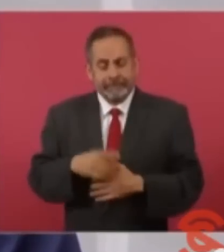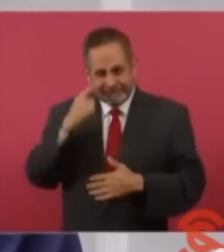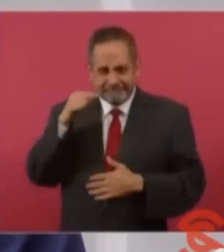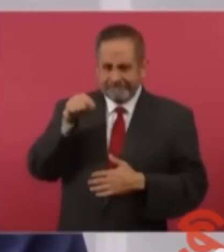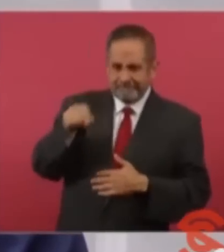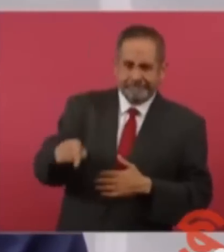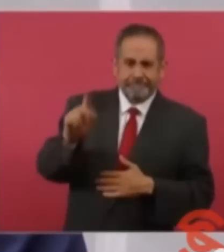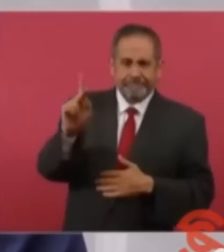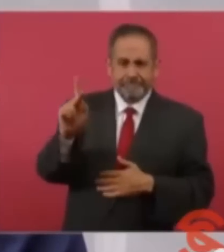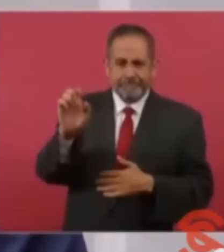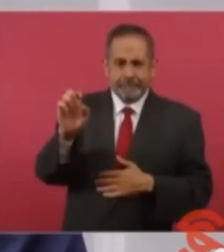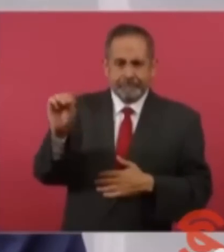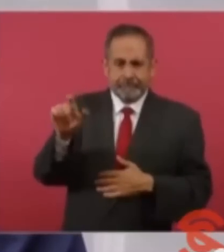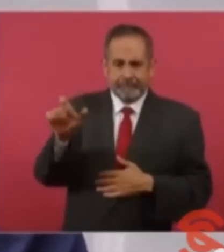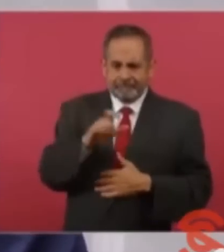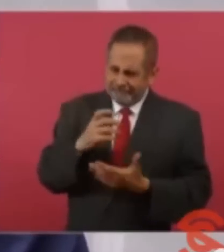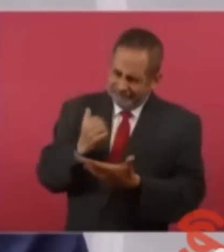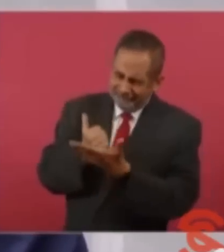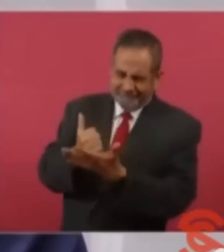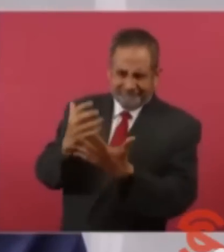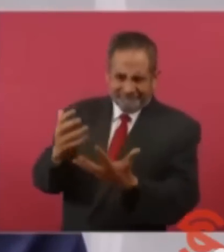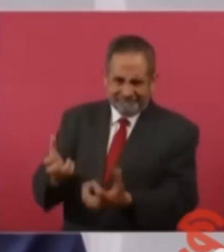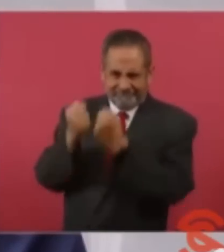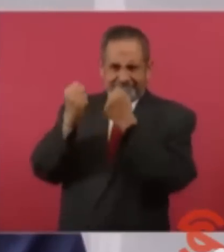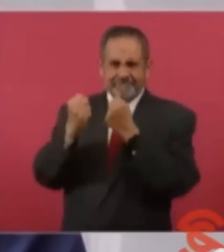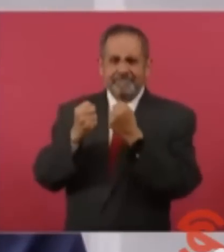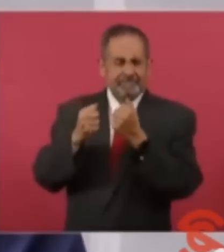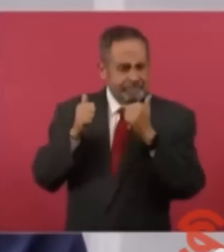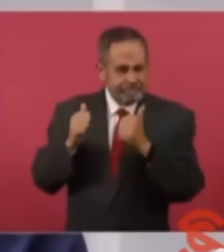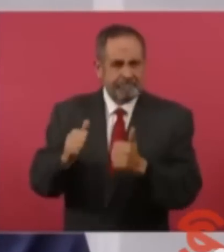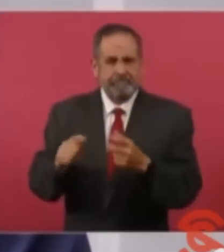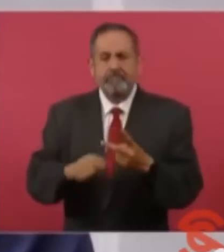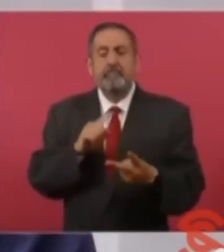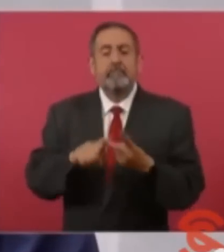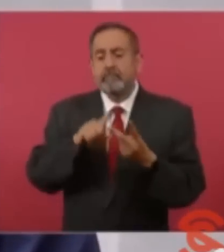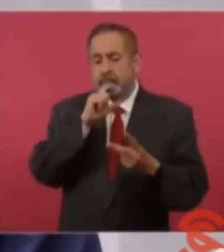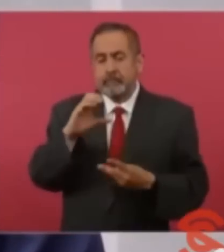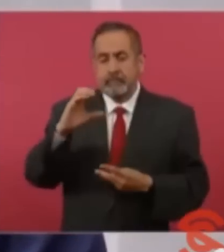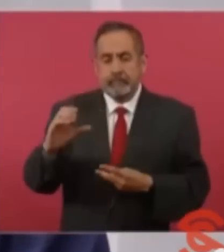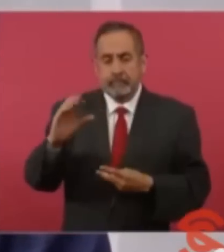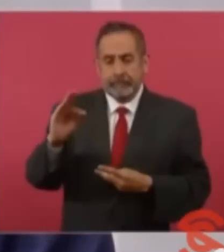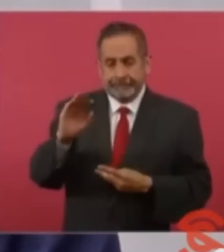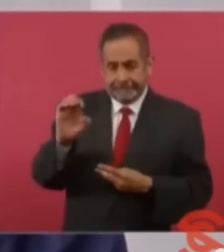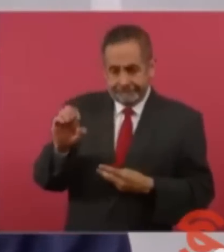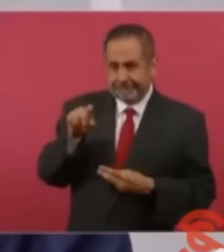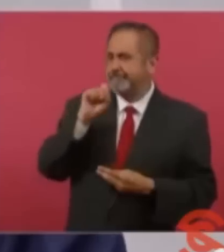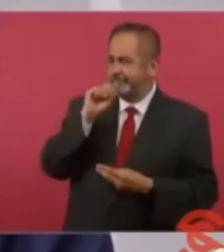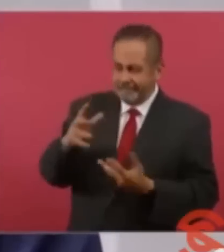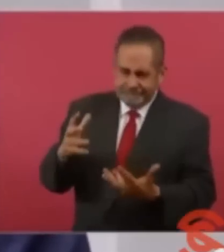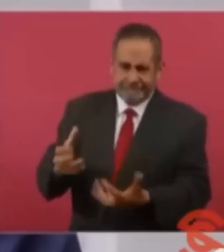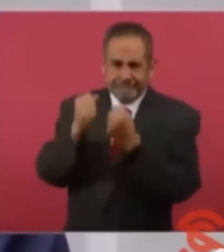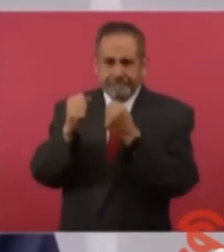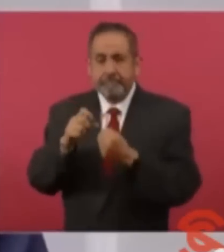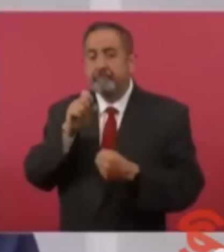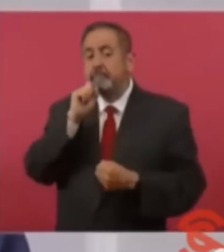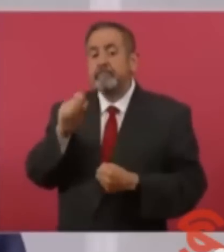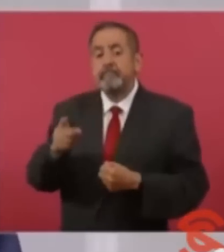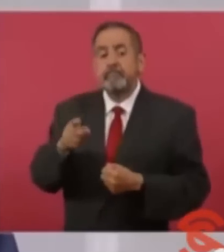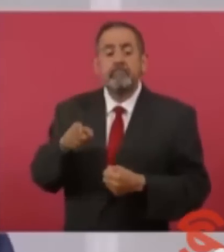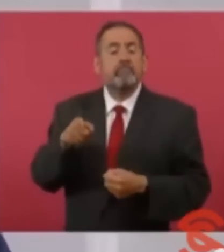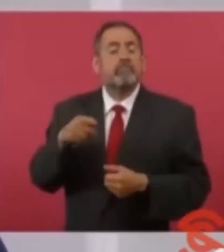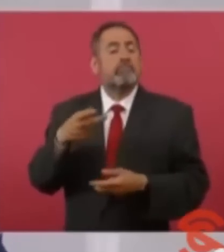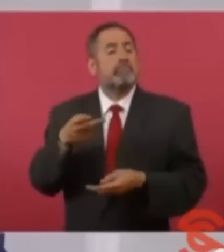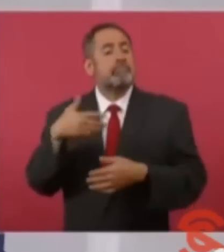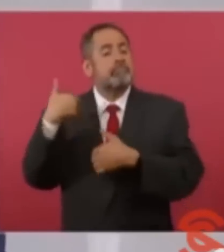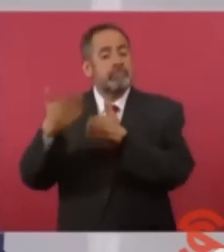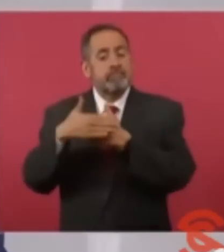a Pemex y a la Comisión Federal de Electricidad, sino también regresarán los